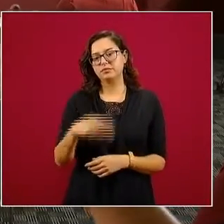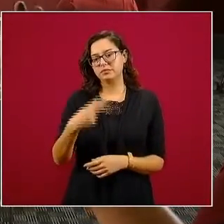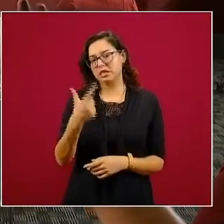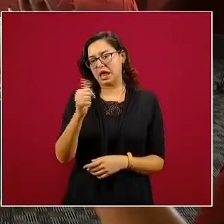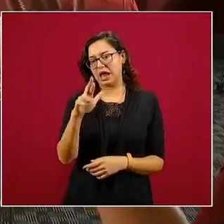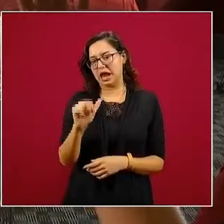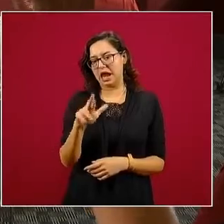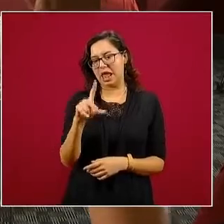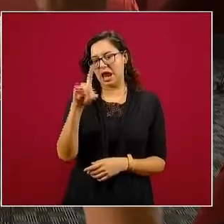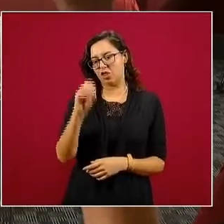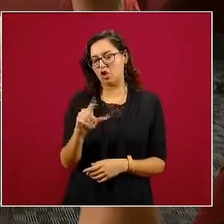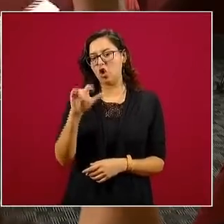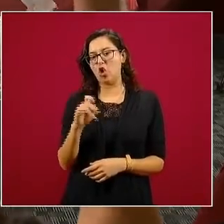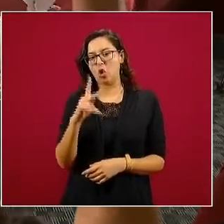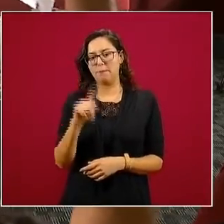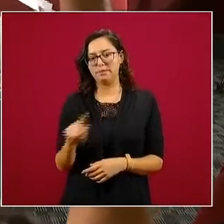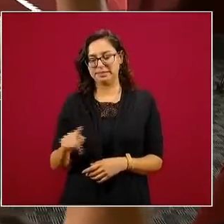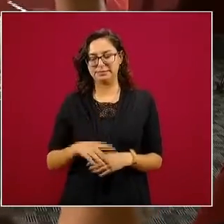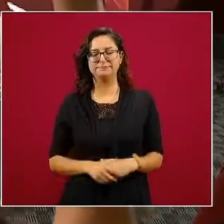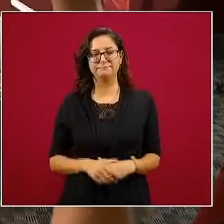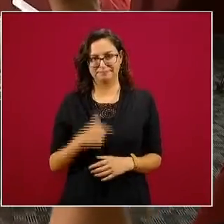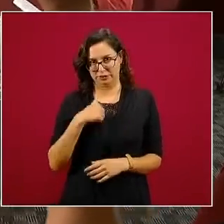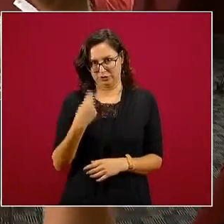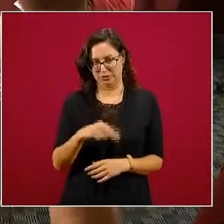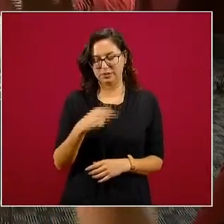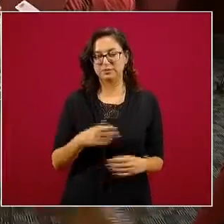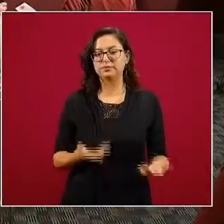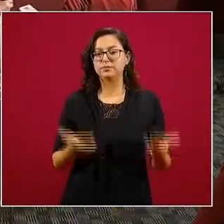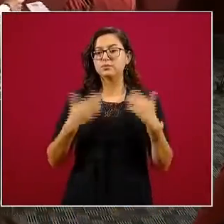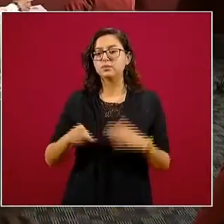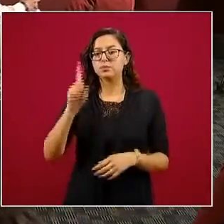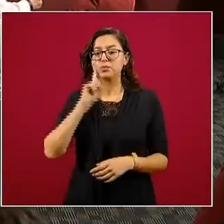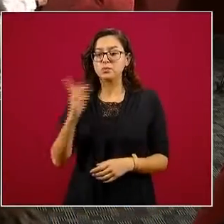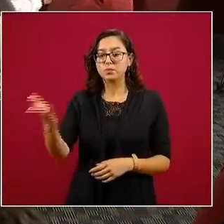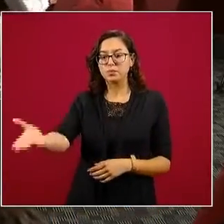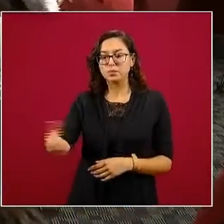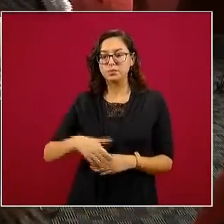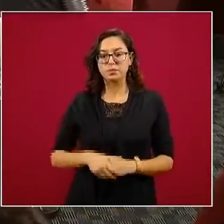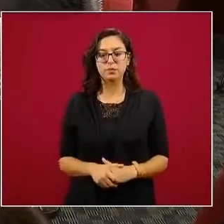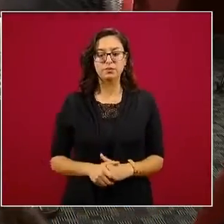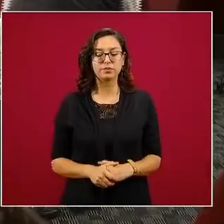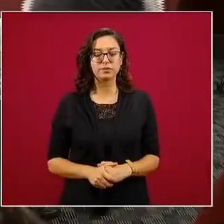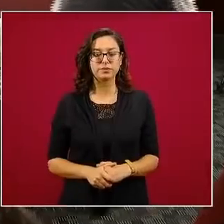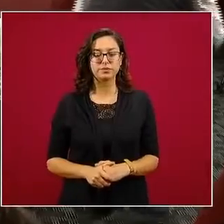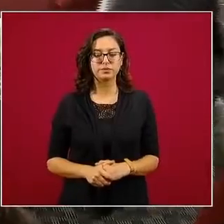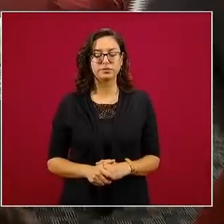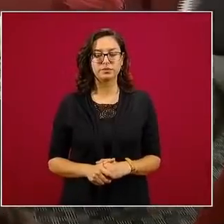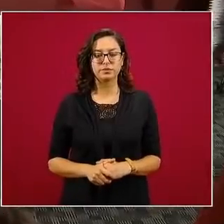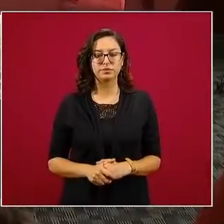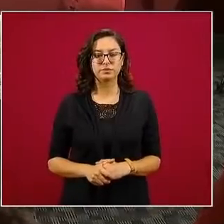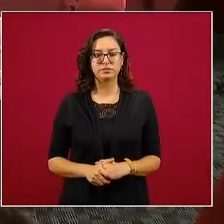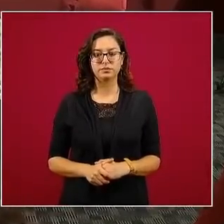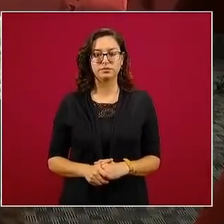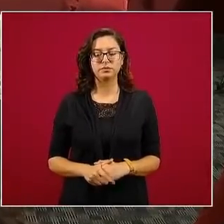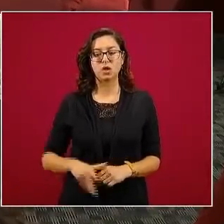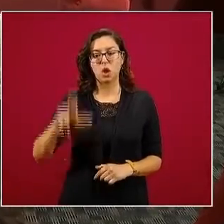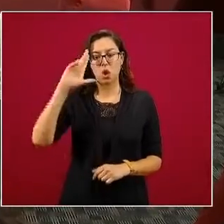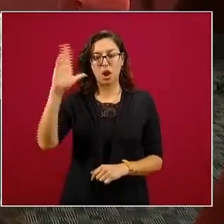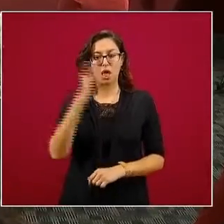100 años no se había presentado una condición como esta, una condición de salud tan retadora, con repercusiones sobre la salud y la